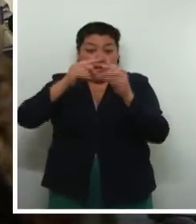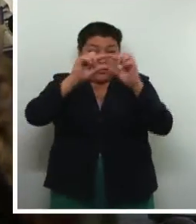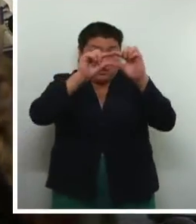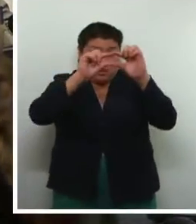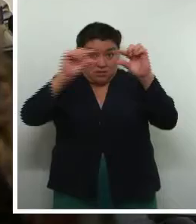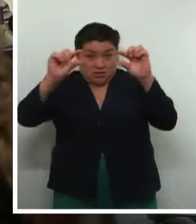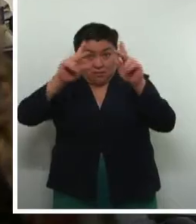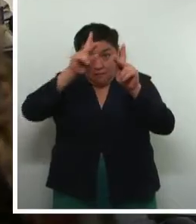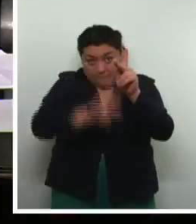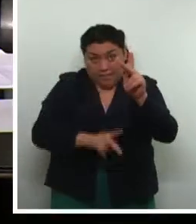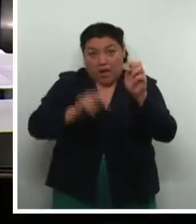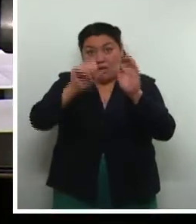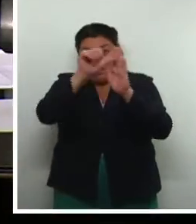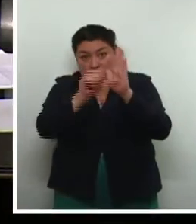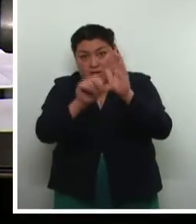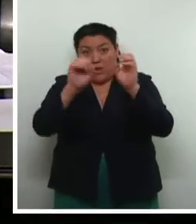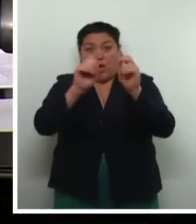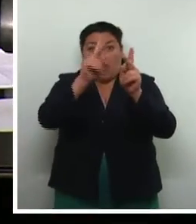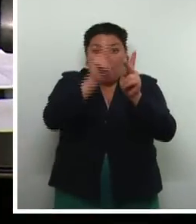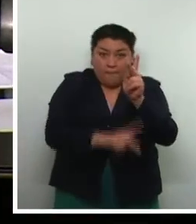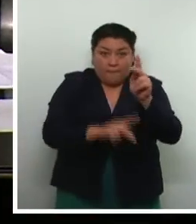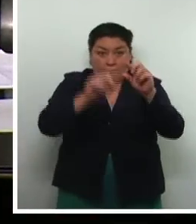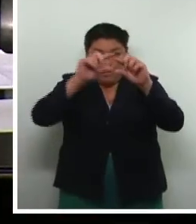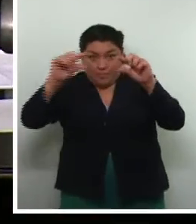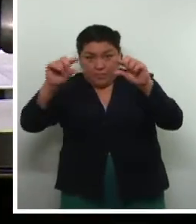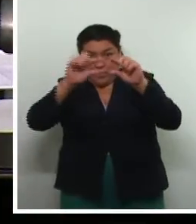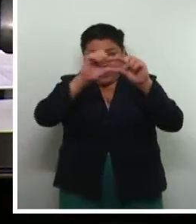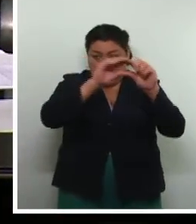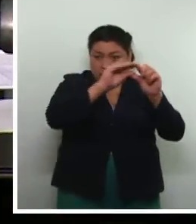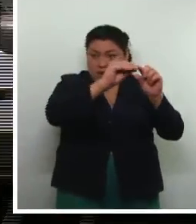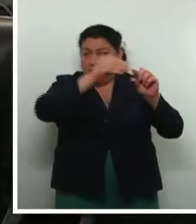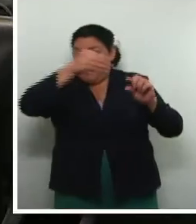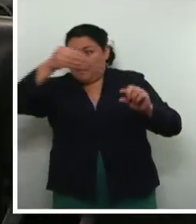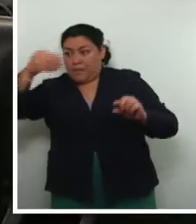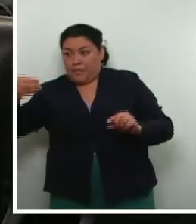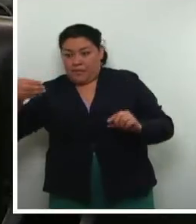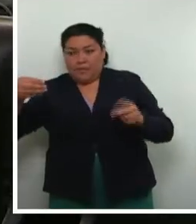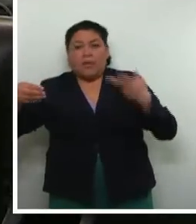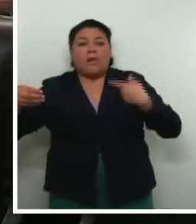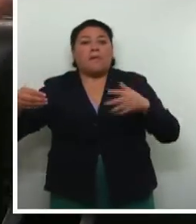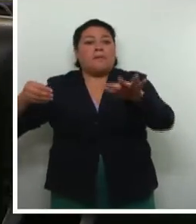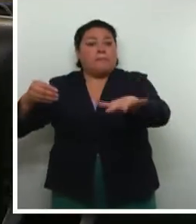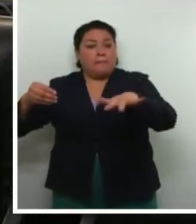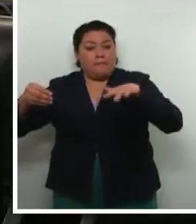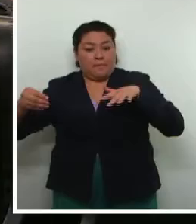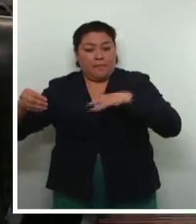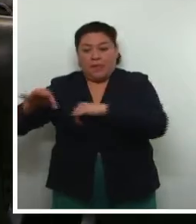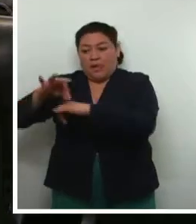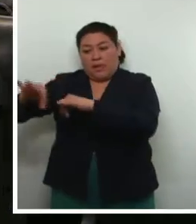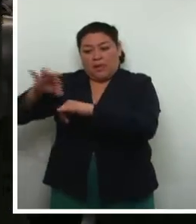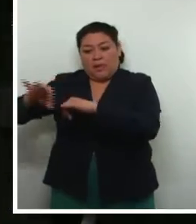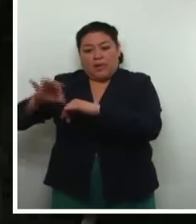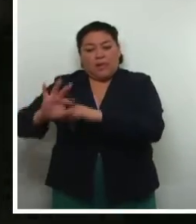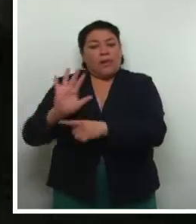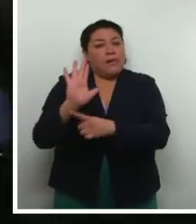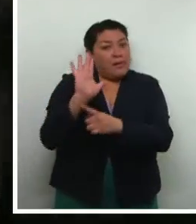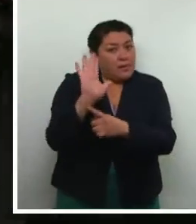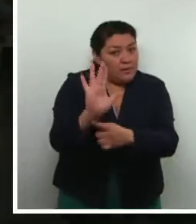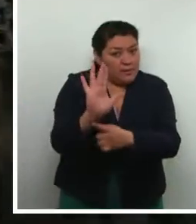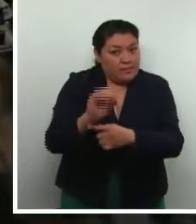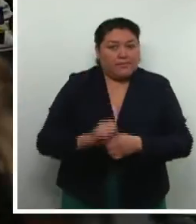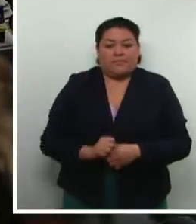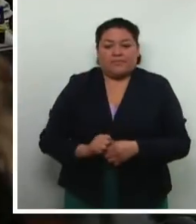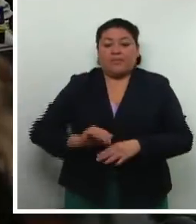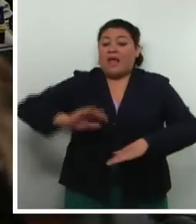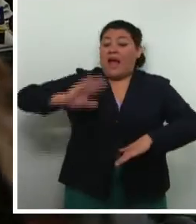reserva, se tiene que poner a consideración y a votación al final. En algunos casos hemos